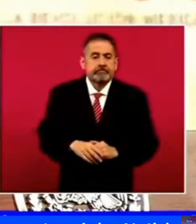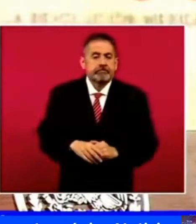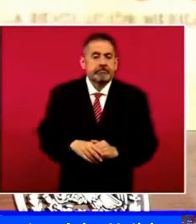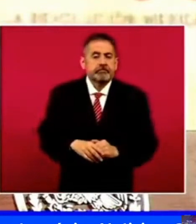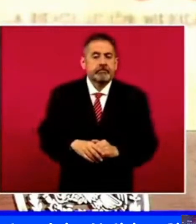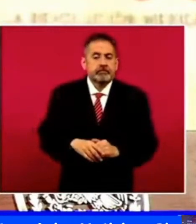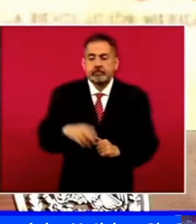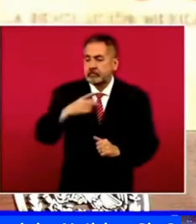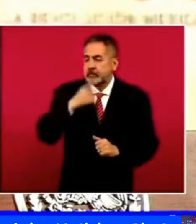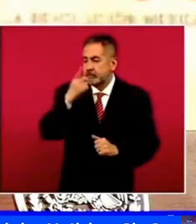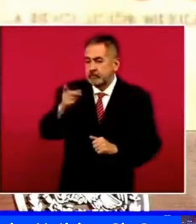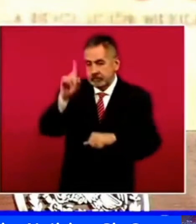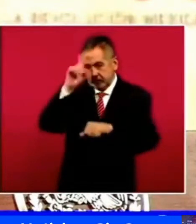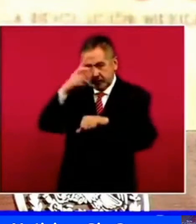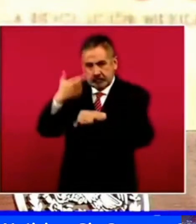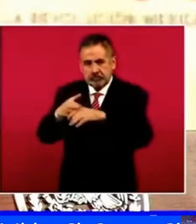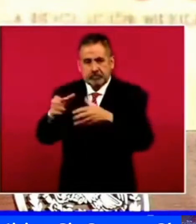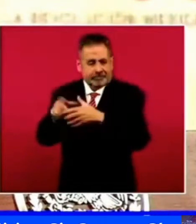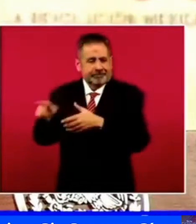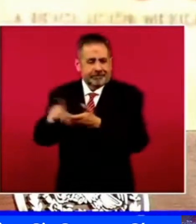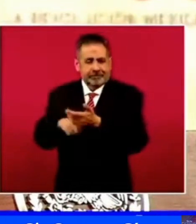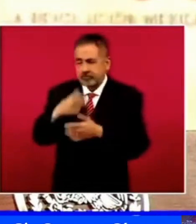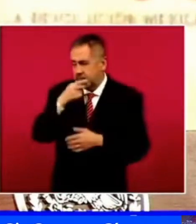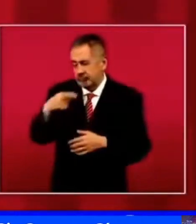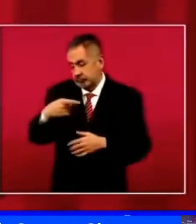le digo al consejero jurídico